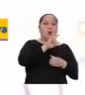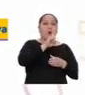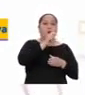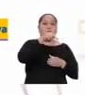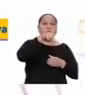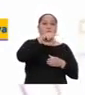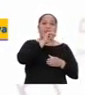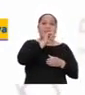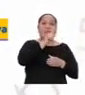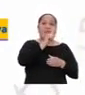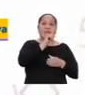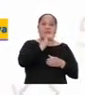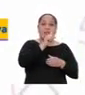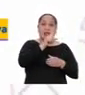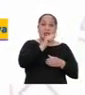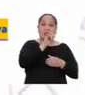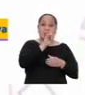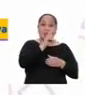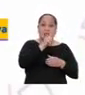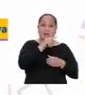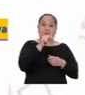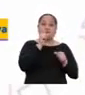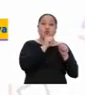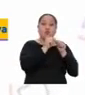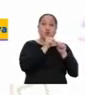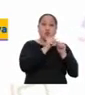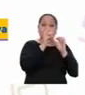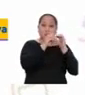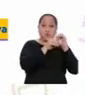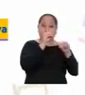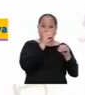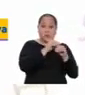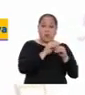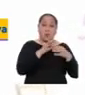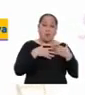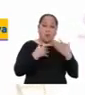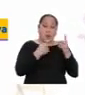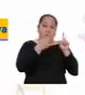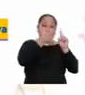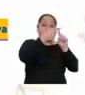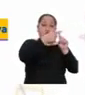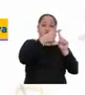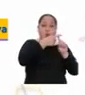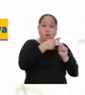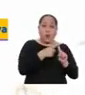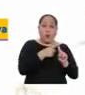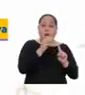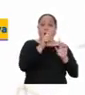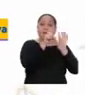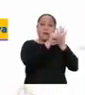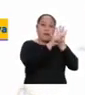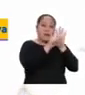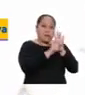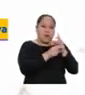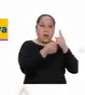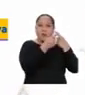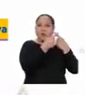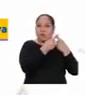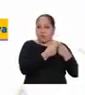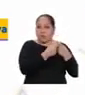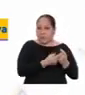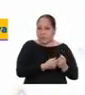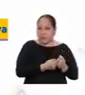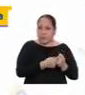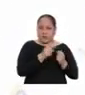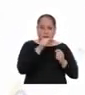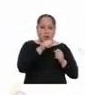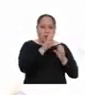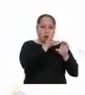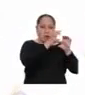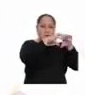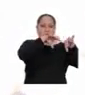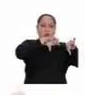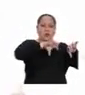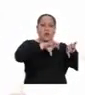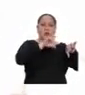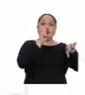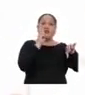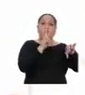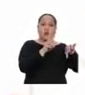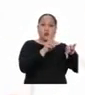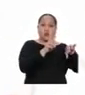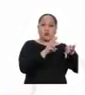expresan numéricamente y se pueden realizar operaciones aritméticas con ellas. Podemos distinguir de dos